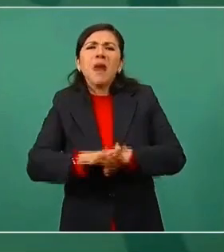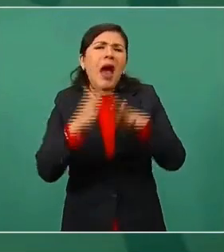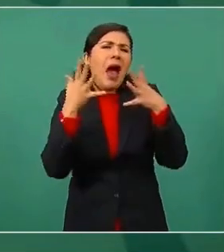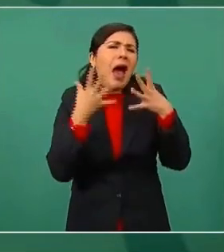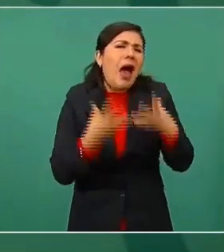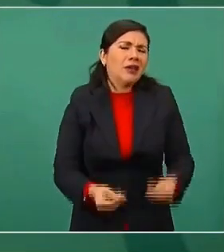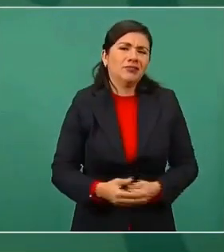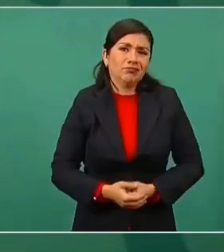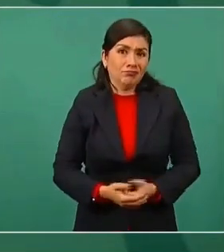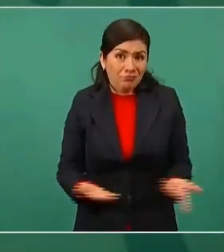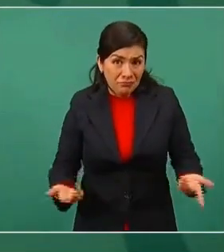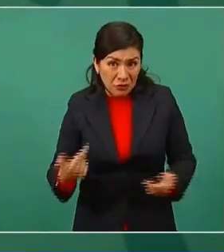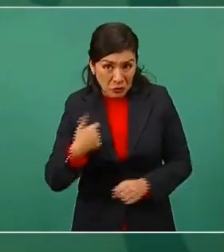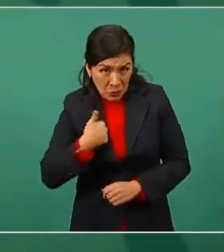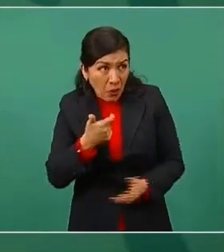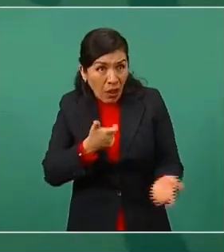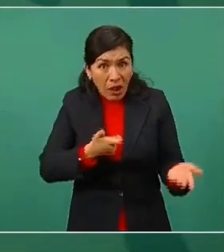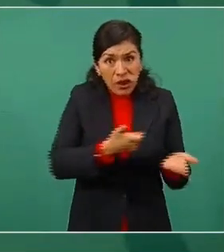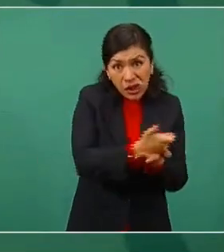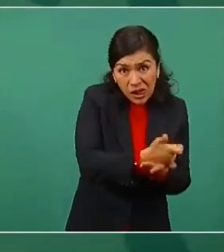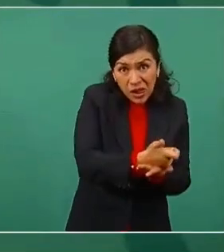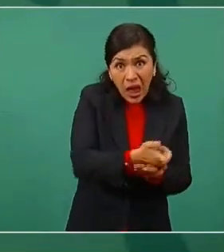No, o sea,